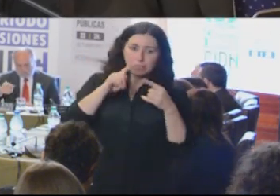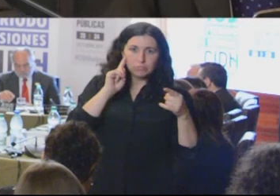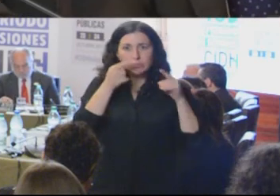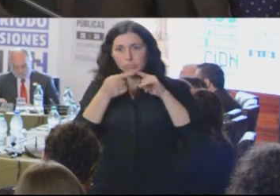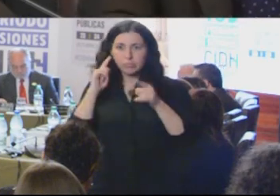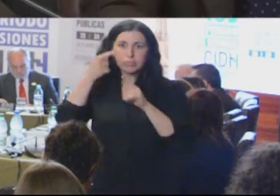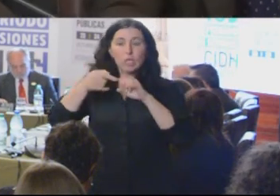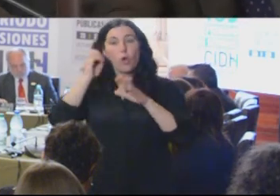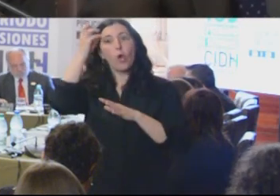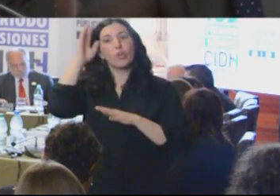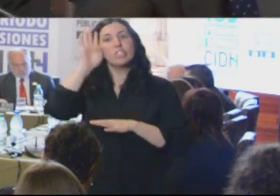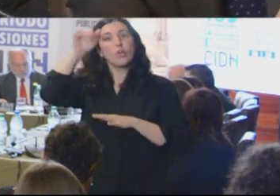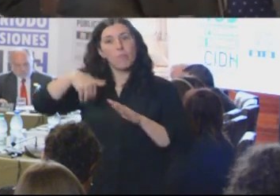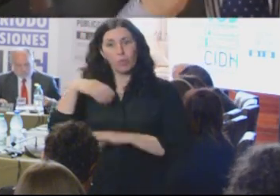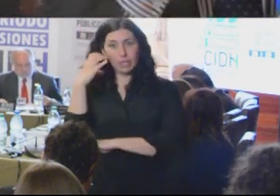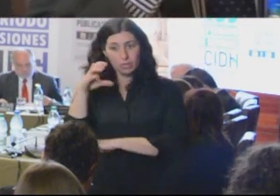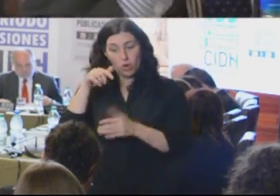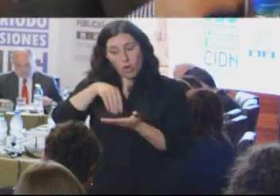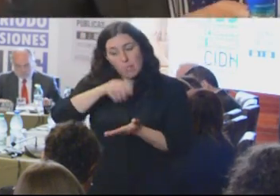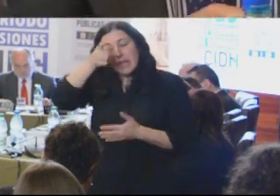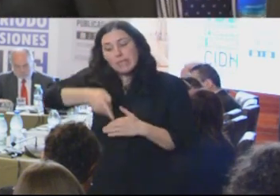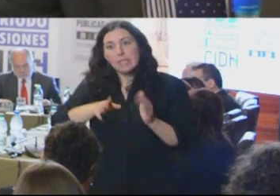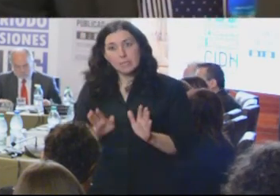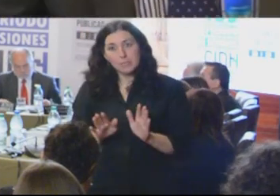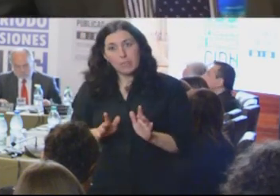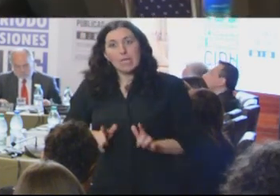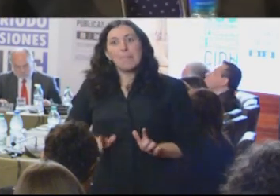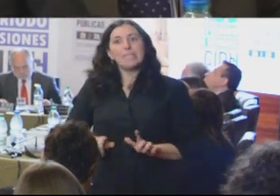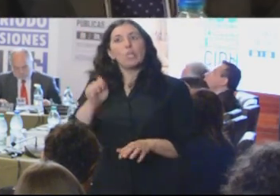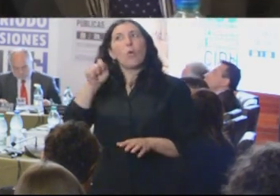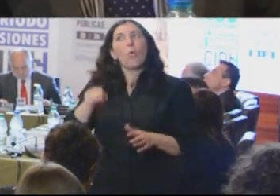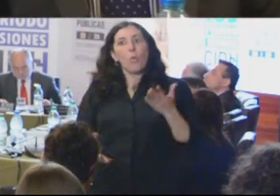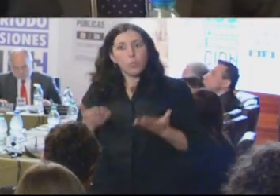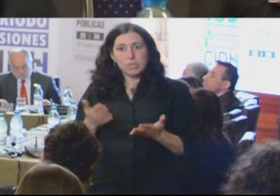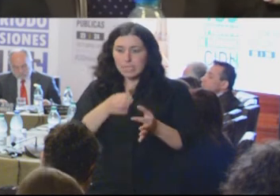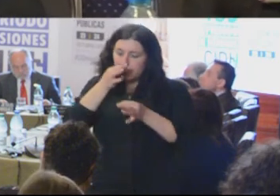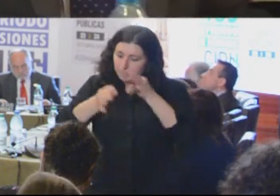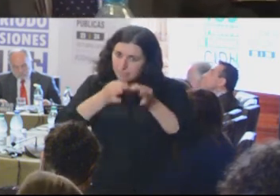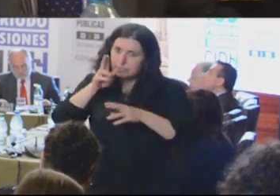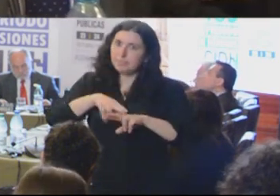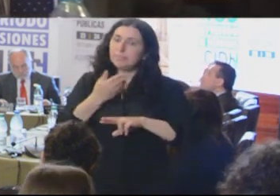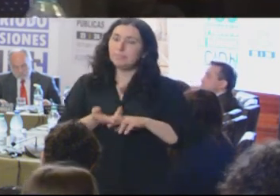república el ministerio de justicia no se iniciará la explicación de este tema